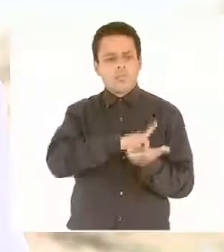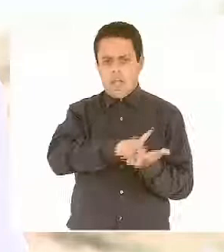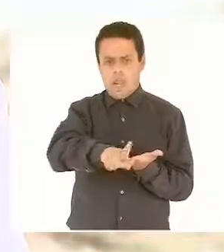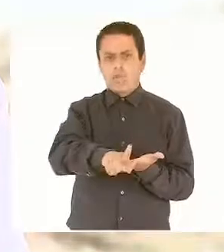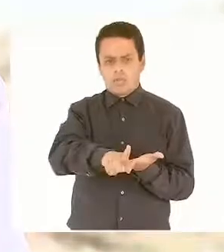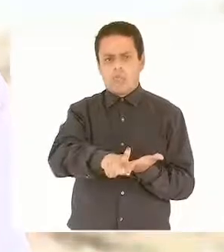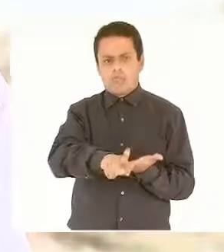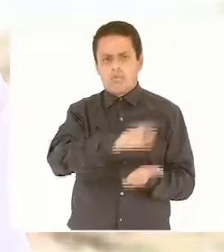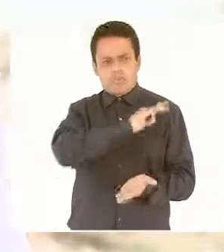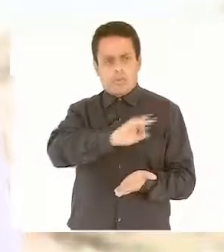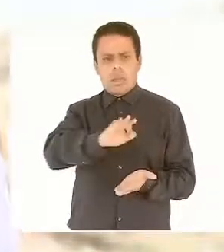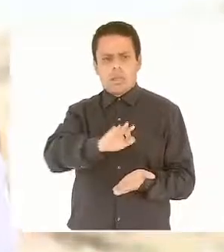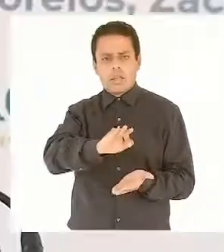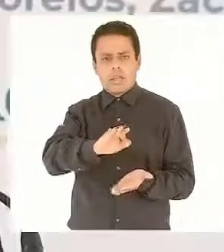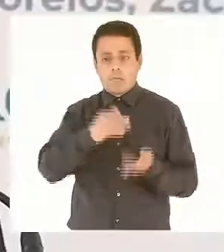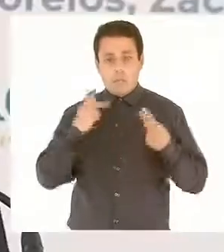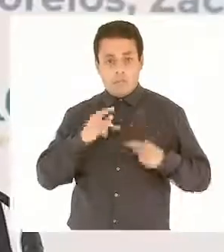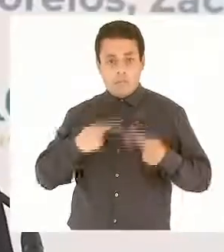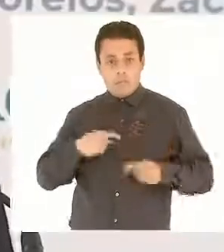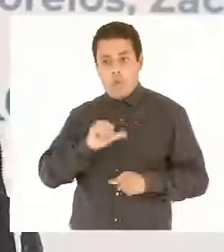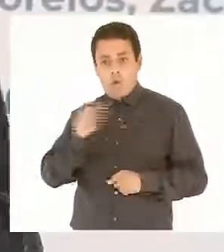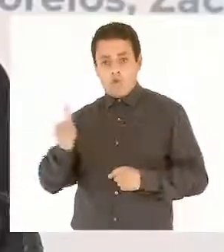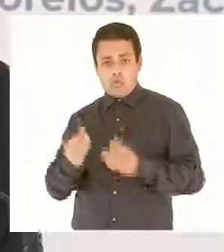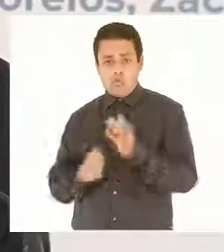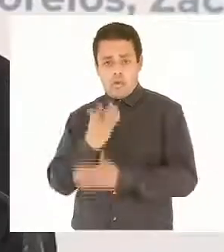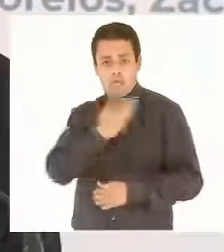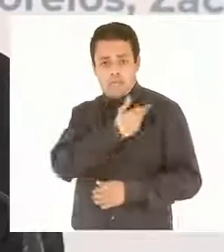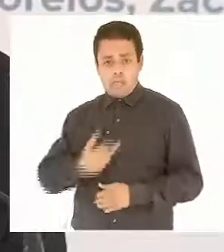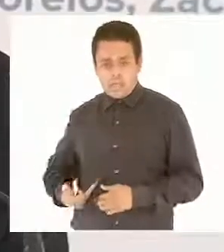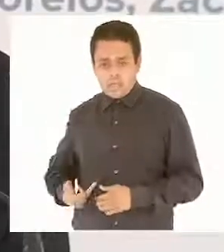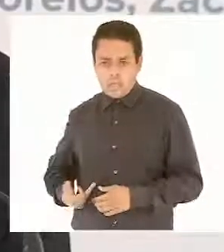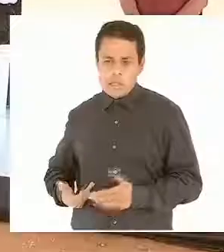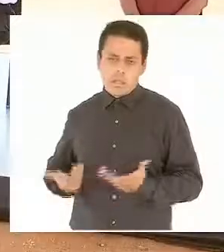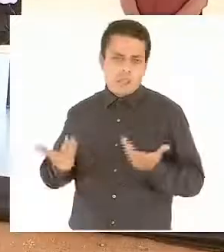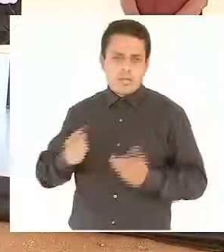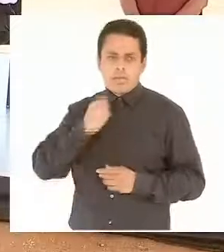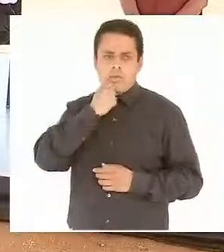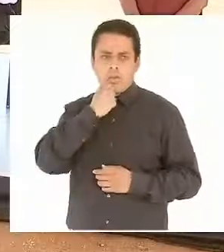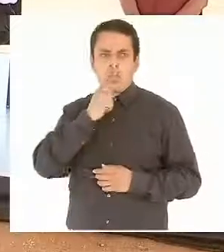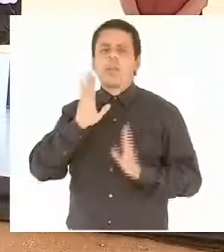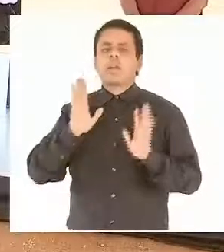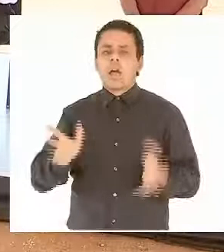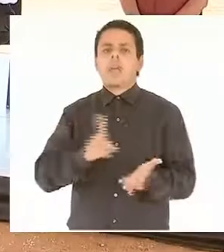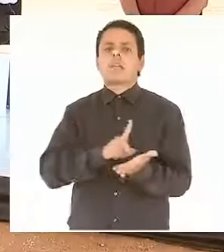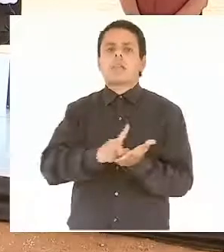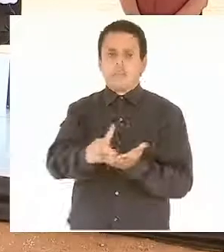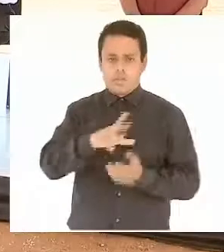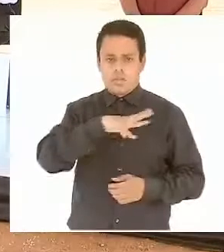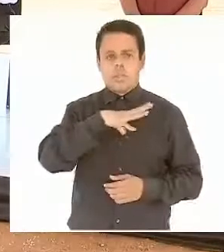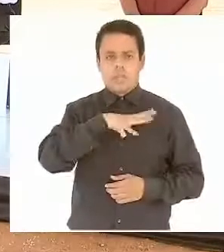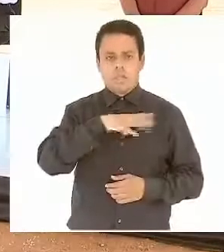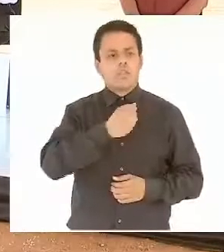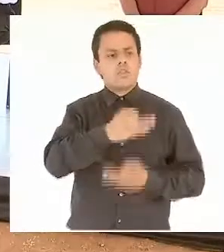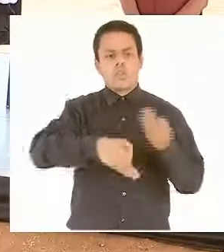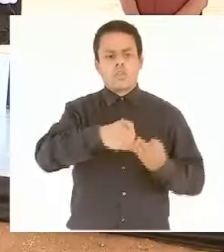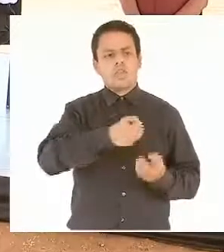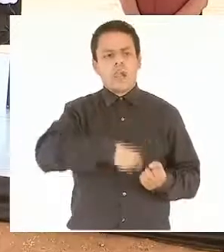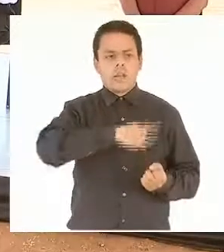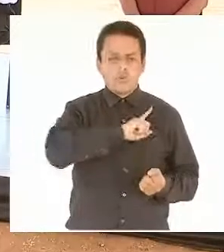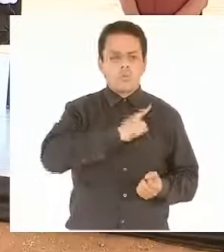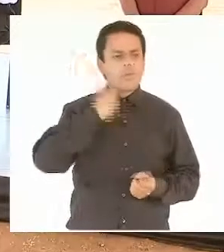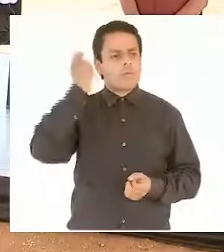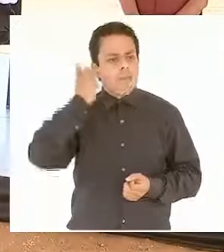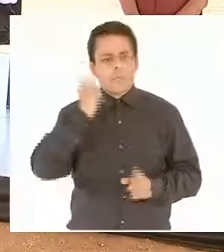Y esté quien esté en el gobierno, ya son derechos adquiridos. Pero no